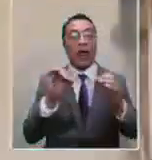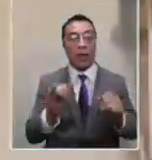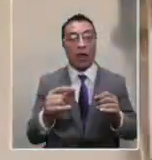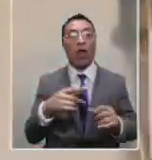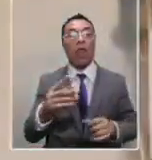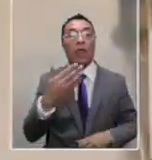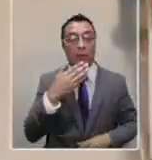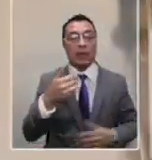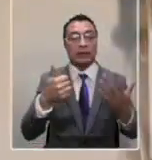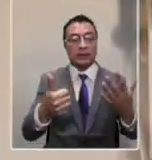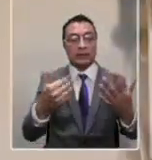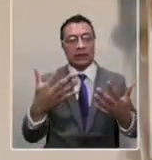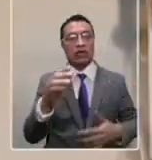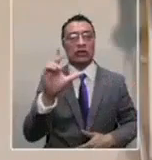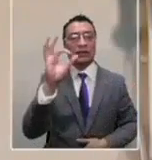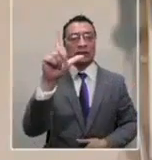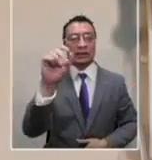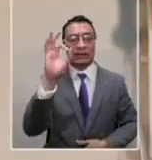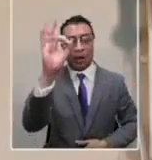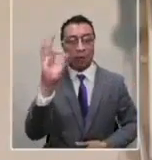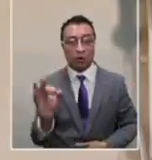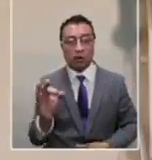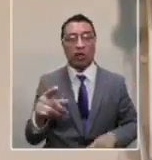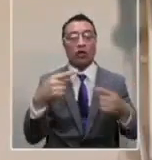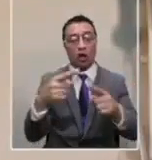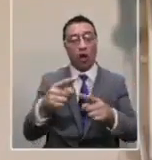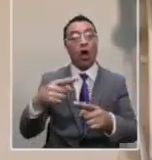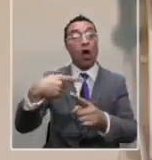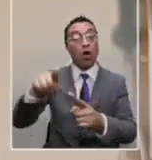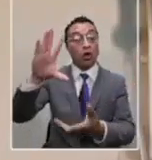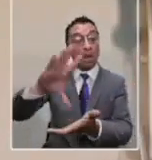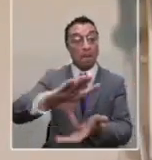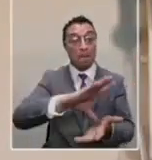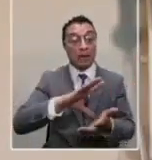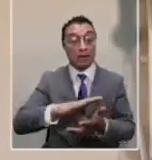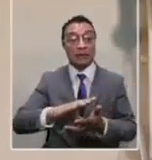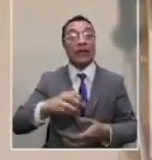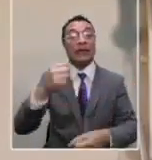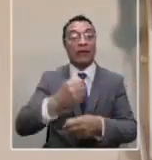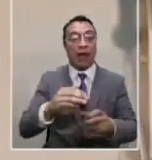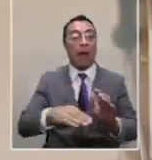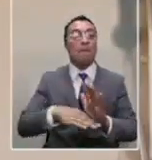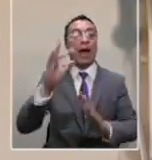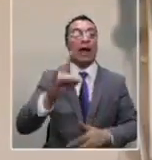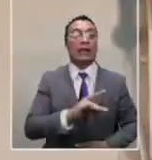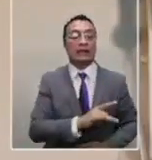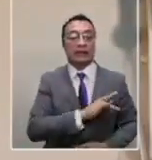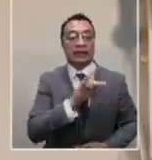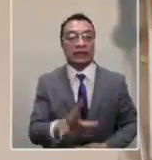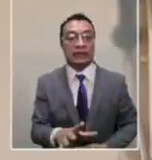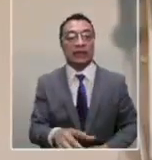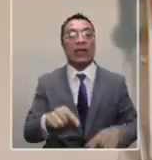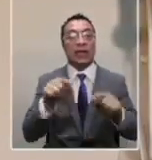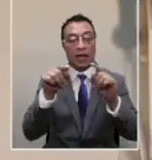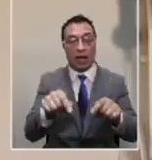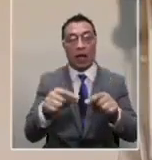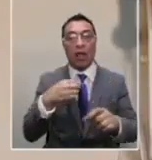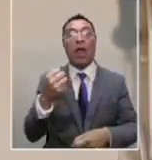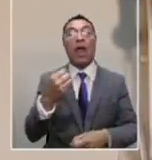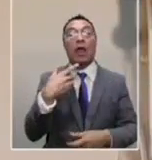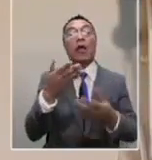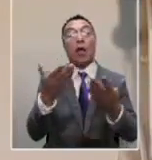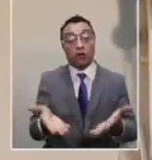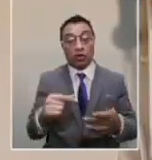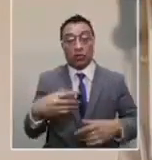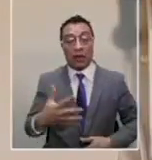hay también un 65-70% que piensa que los migrantes trabajan más que los chilenos, tienen una disposición mejor al trabajo de los chilenos.